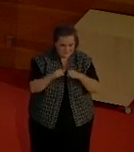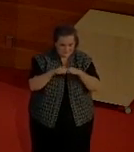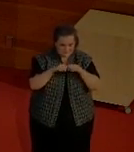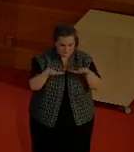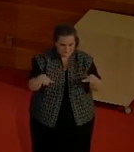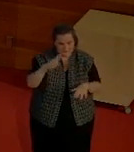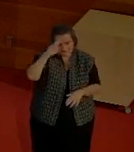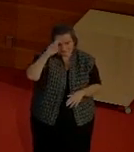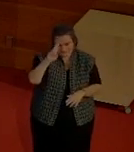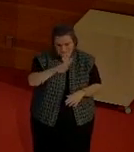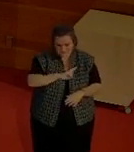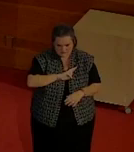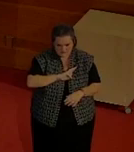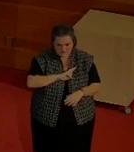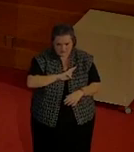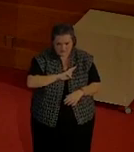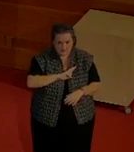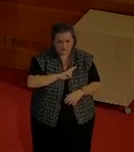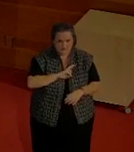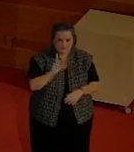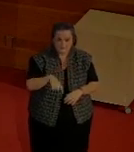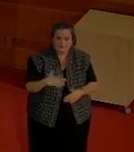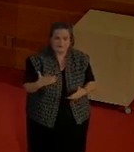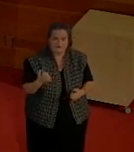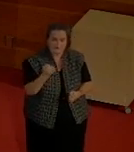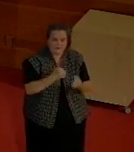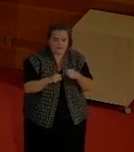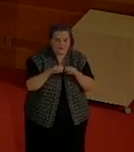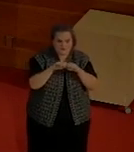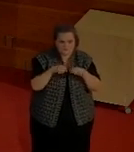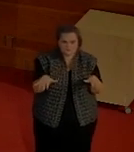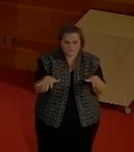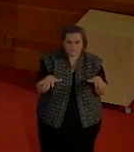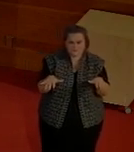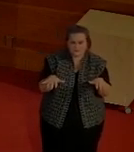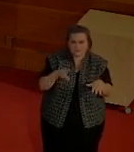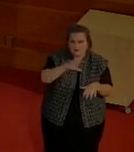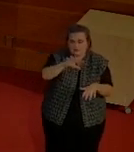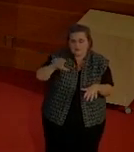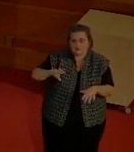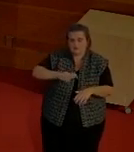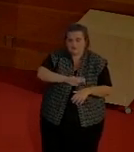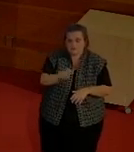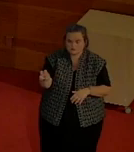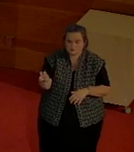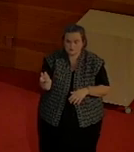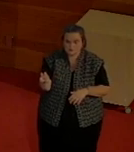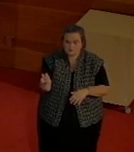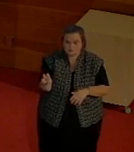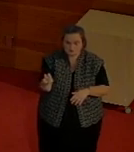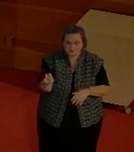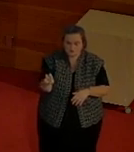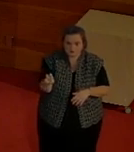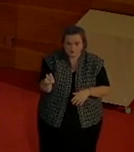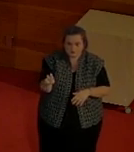militar y Y de alguna manera la expansión económica que lleva a otros país a otros países hacer un